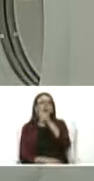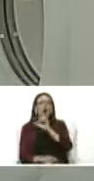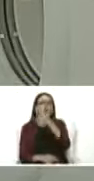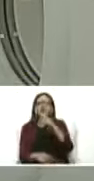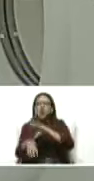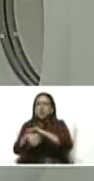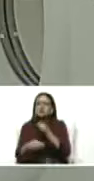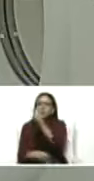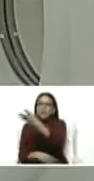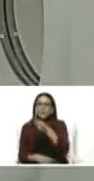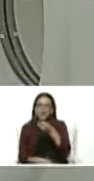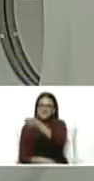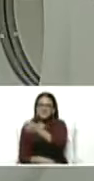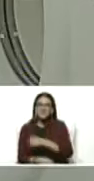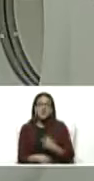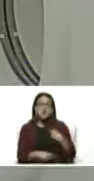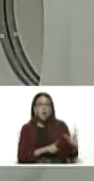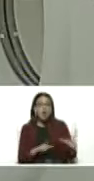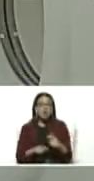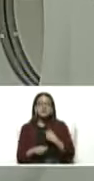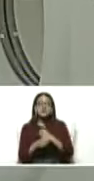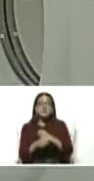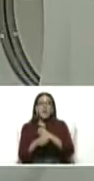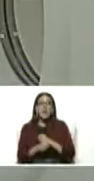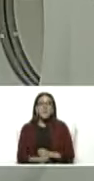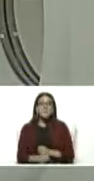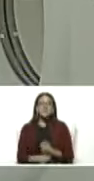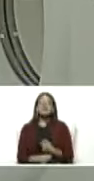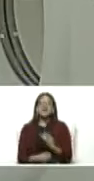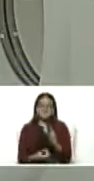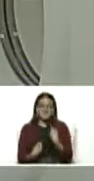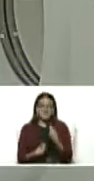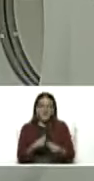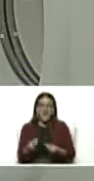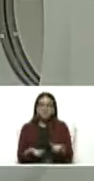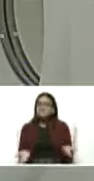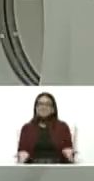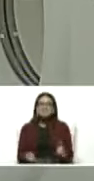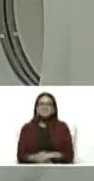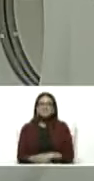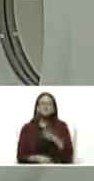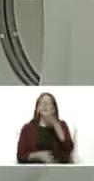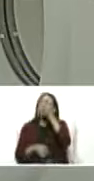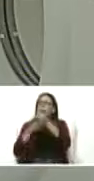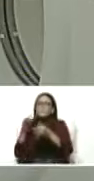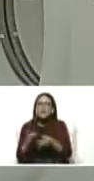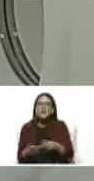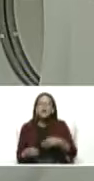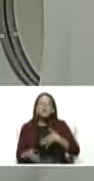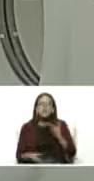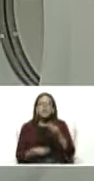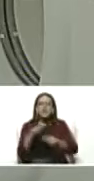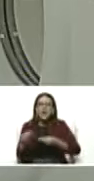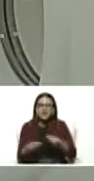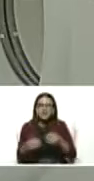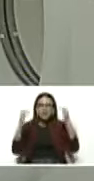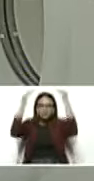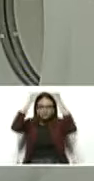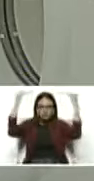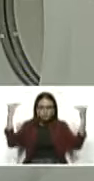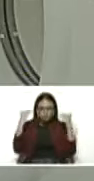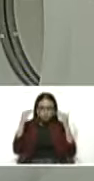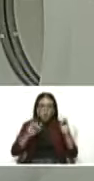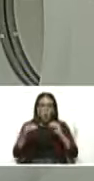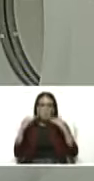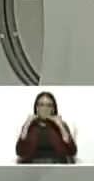Se pueden hacer tomografías con contraste, sin contraste, de cabeza, de cuello, de miembros superiores, inferiores. Correcto. Para